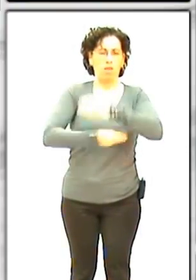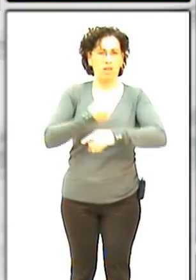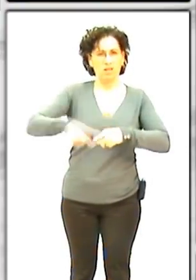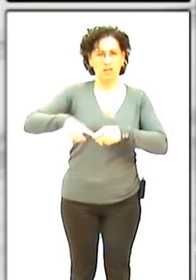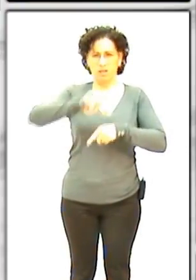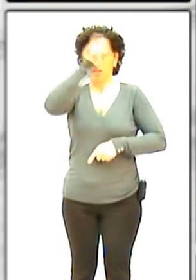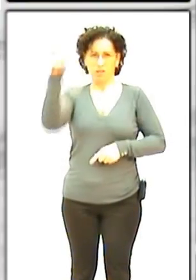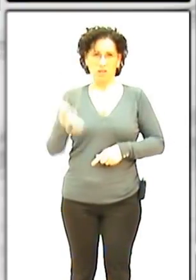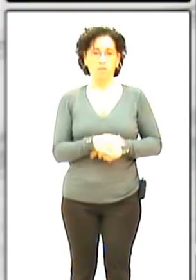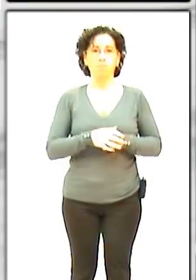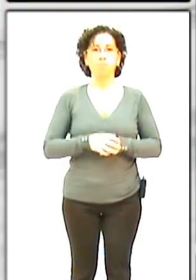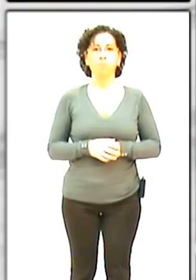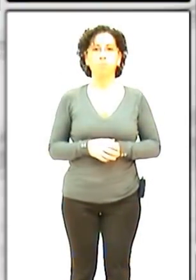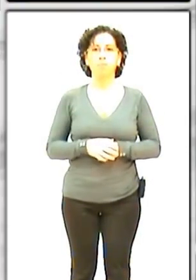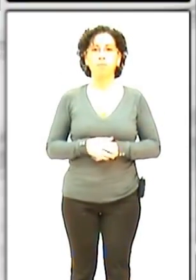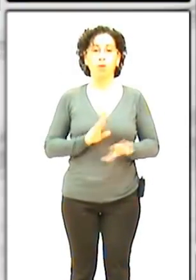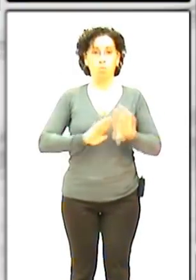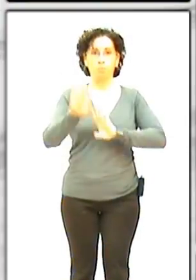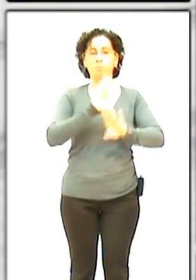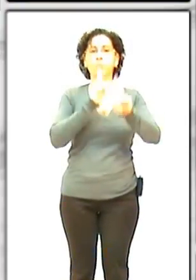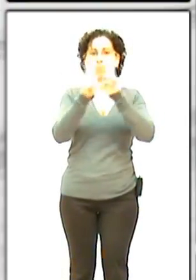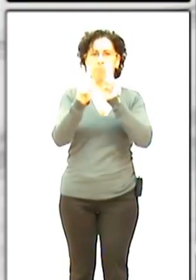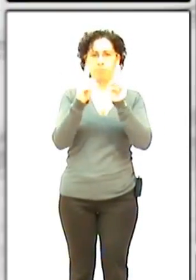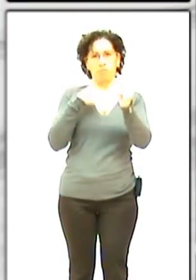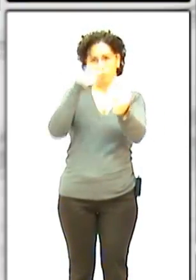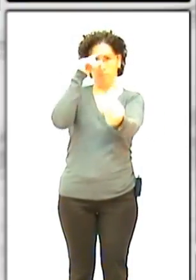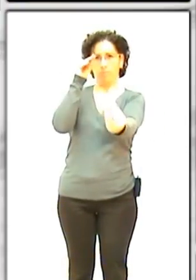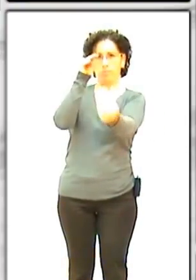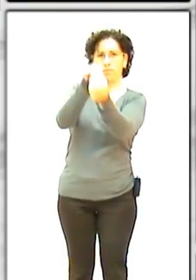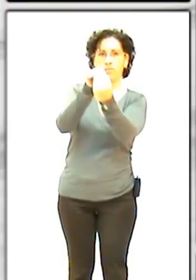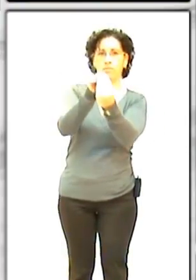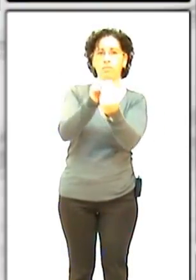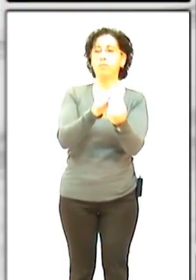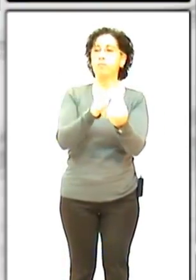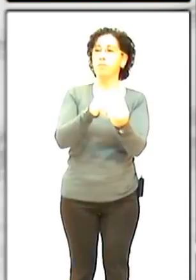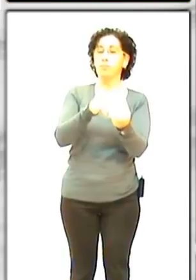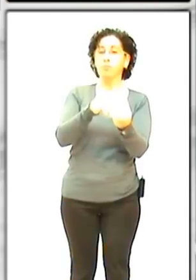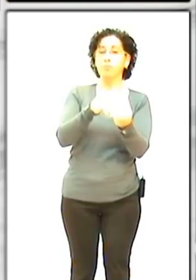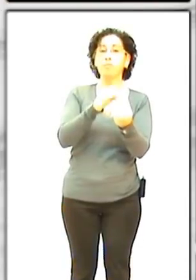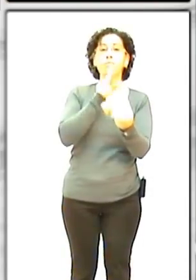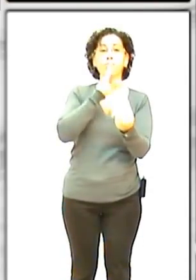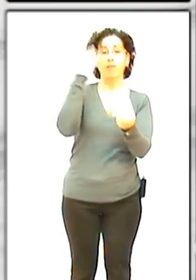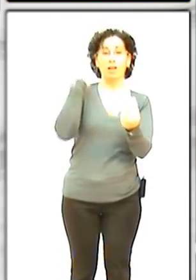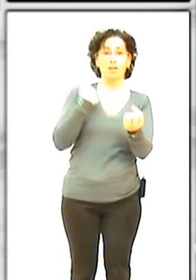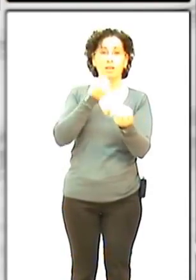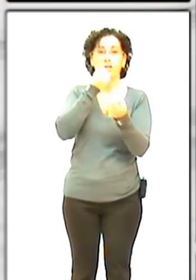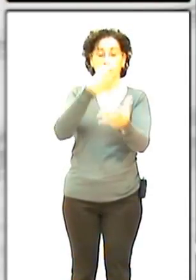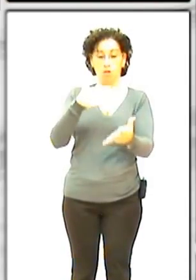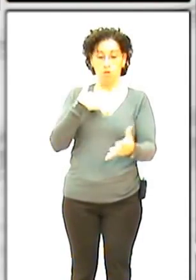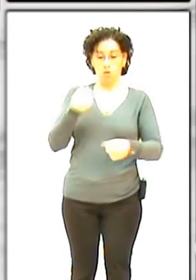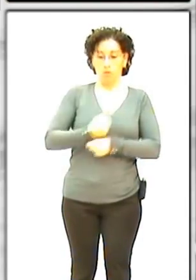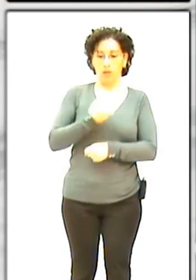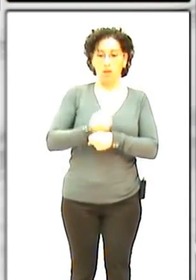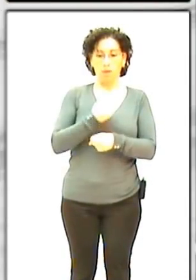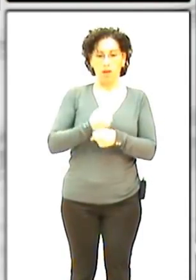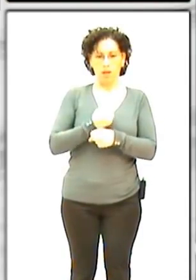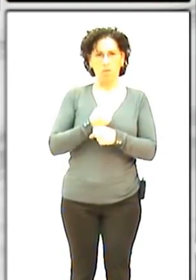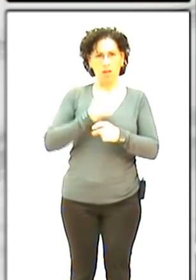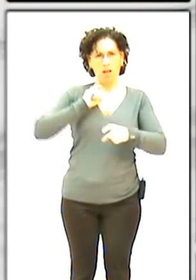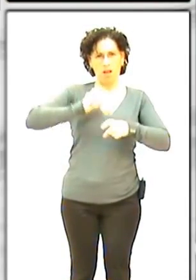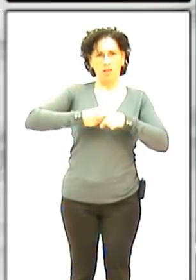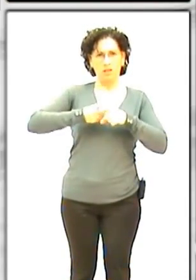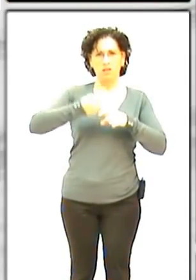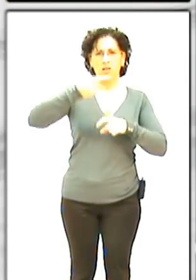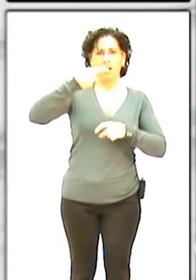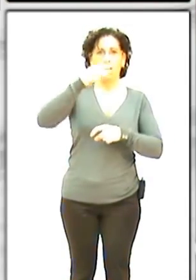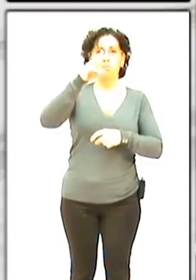Bien, coincido contigo. Efectivamente, como comentaba antes, el año 2000, yo trabajaba con el sistema GPS, permitidme la anécdota,